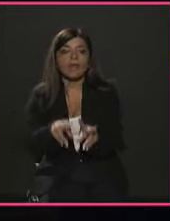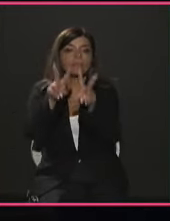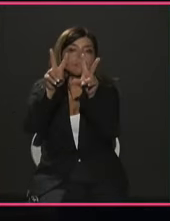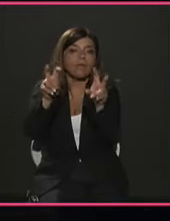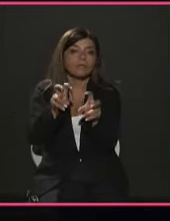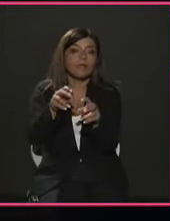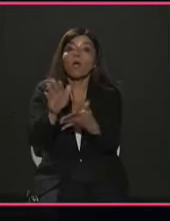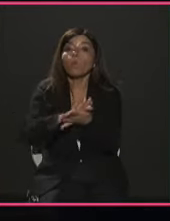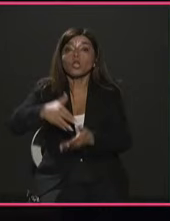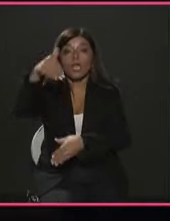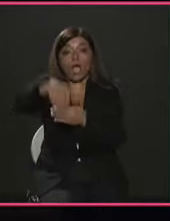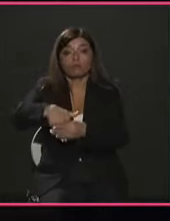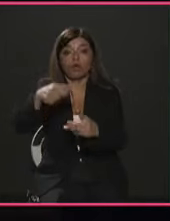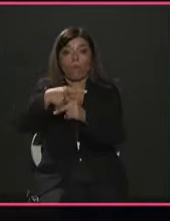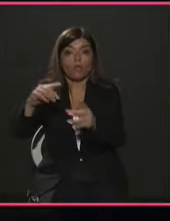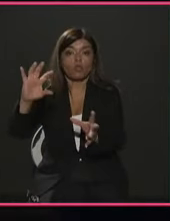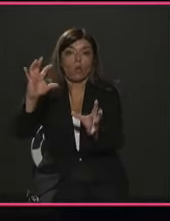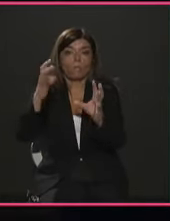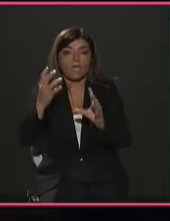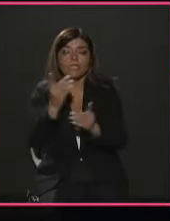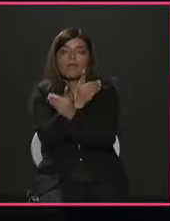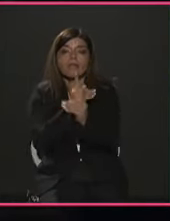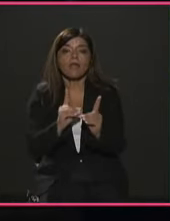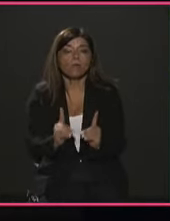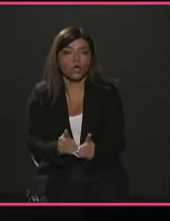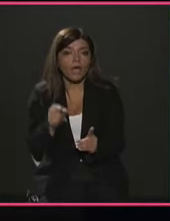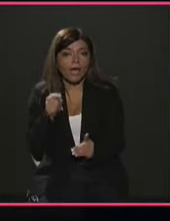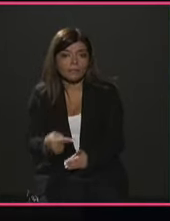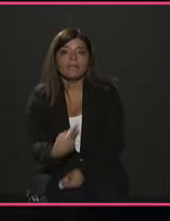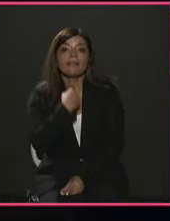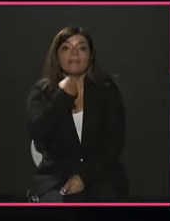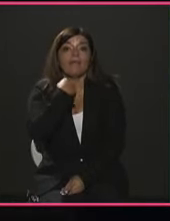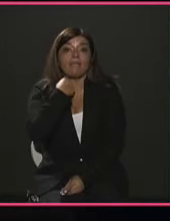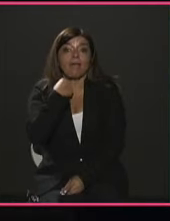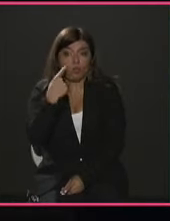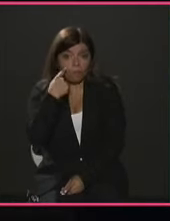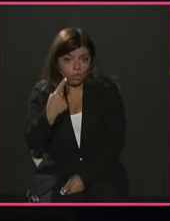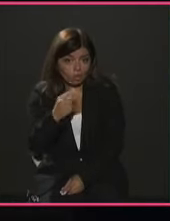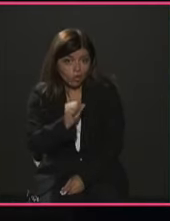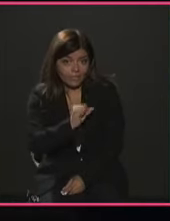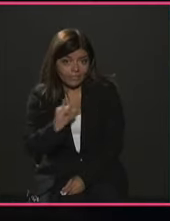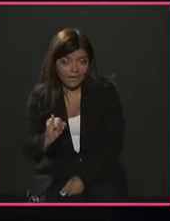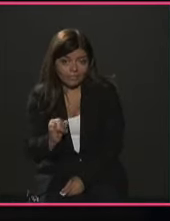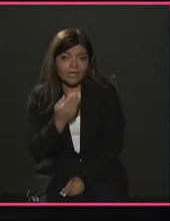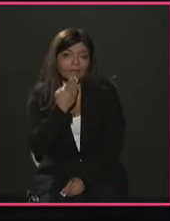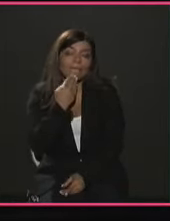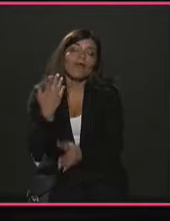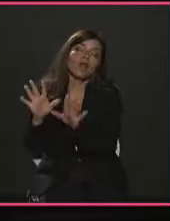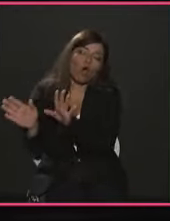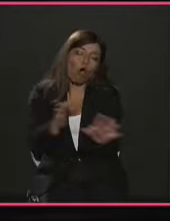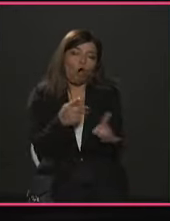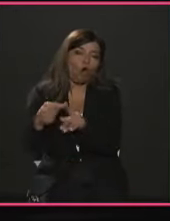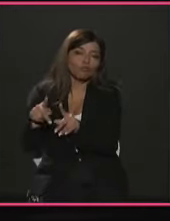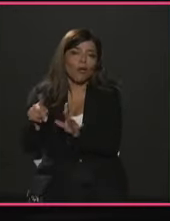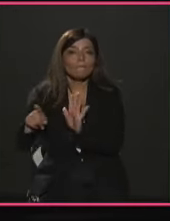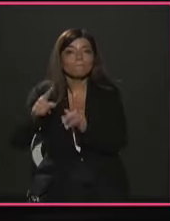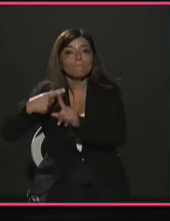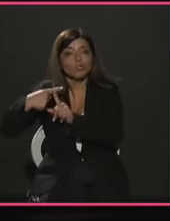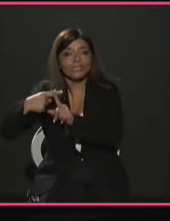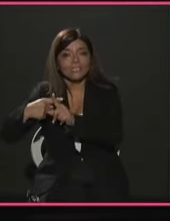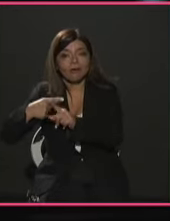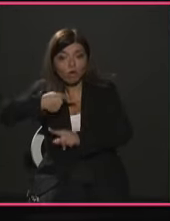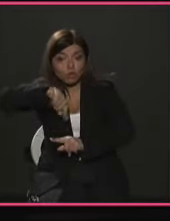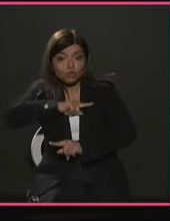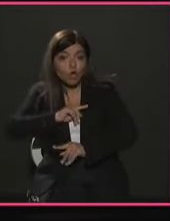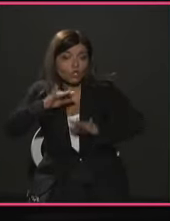temas electorales medioambientales y democráticos se ven dañados por todo esto pero también para hablar de algo más positivo es que nosotros no estamos